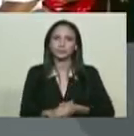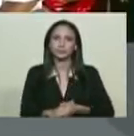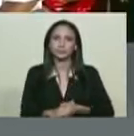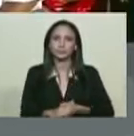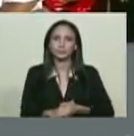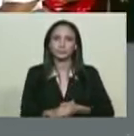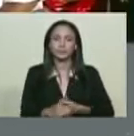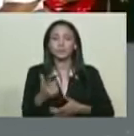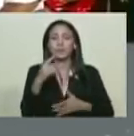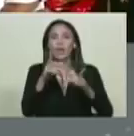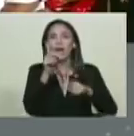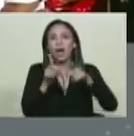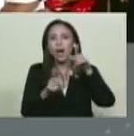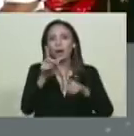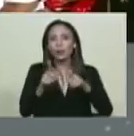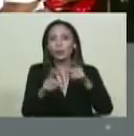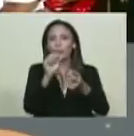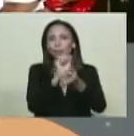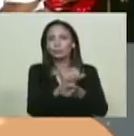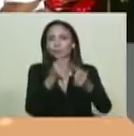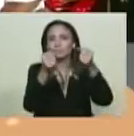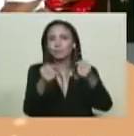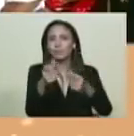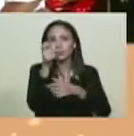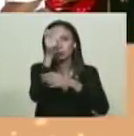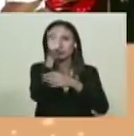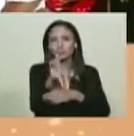Hay candidatos a la sequetud.